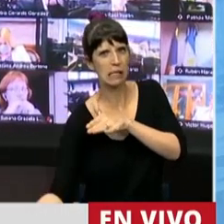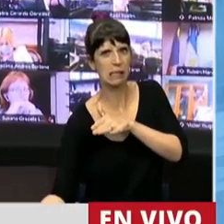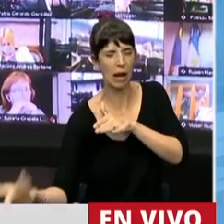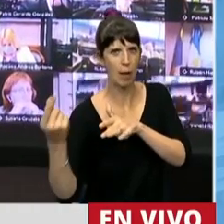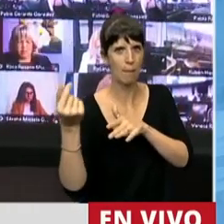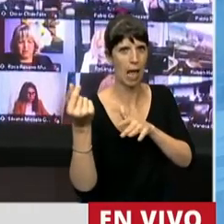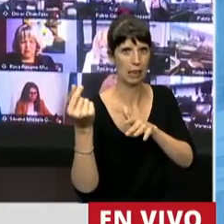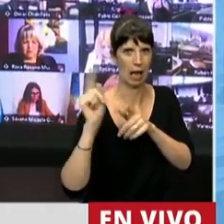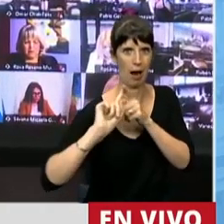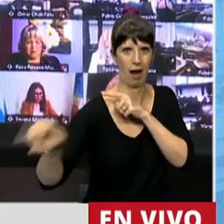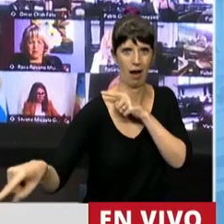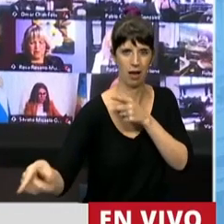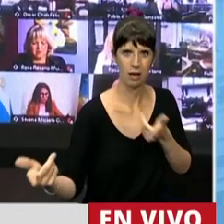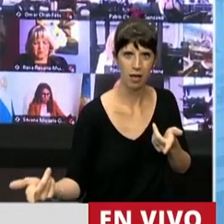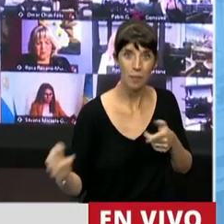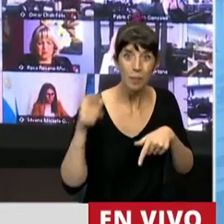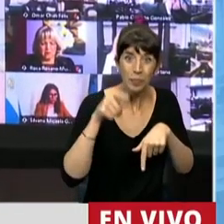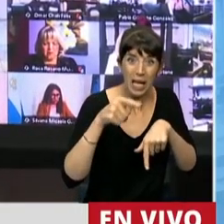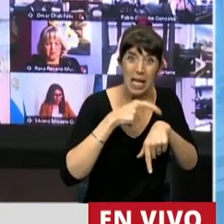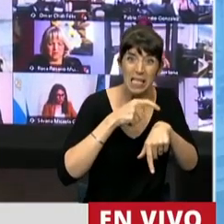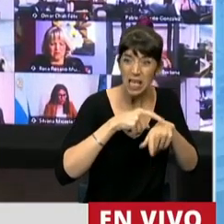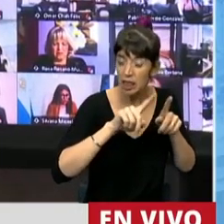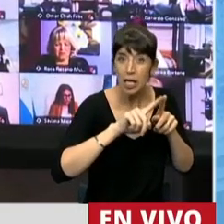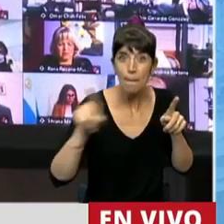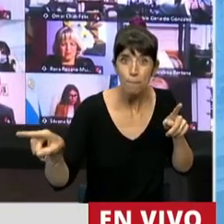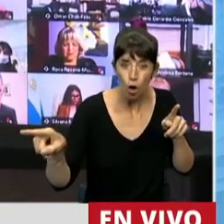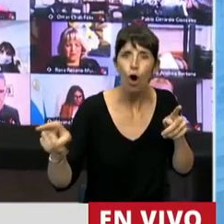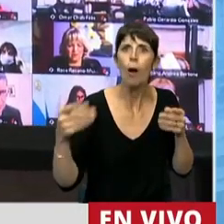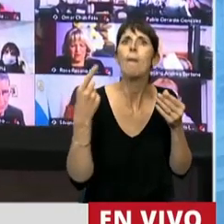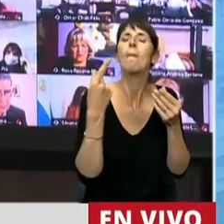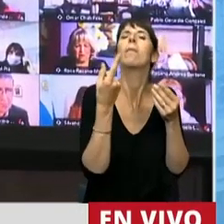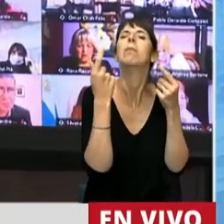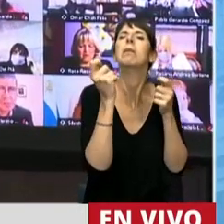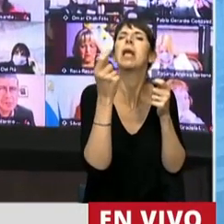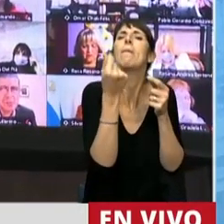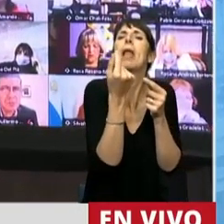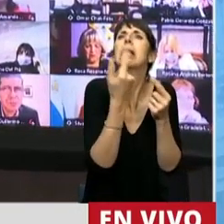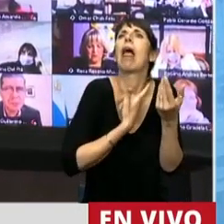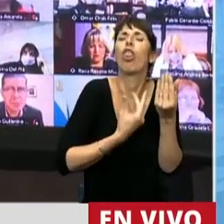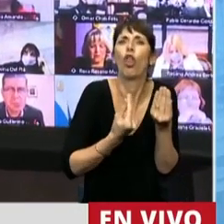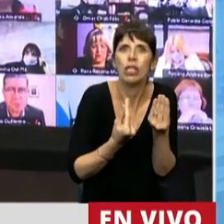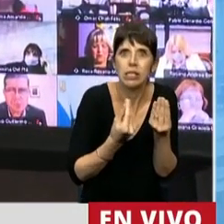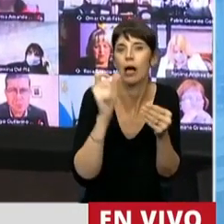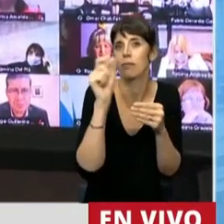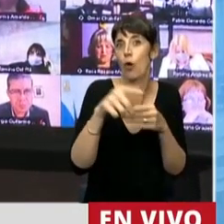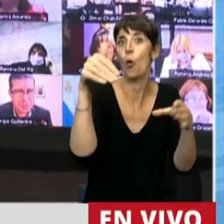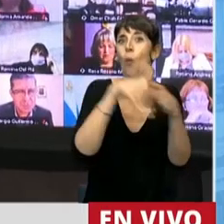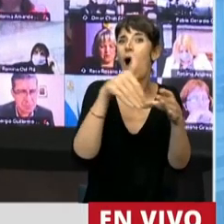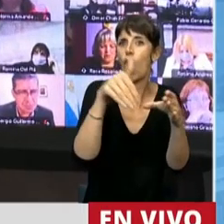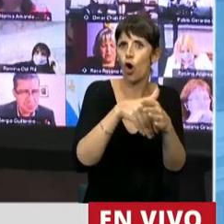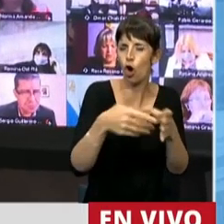ese tiempo, el sistema financiero se queda con ese dinero, la cual es totalmente injusto.